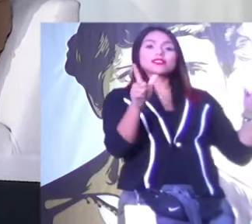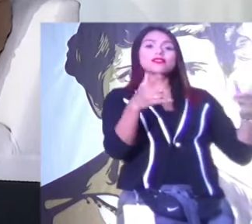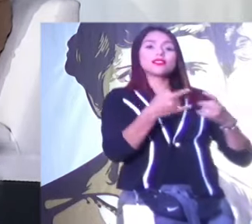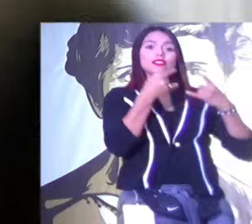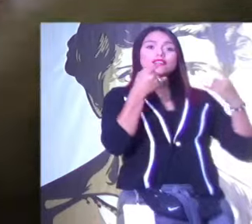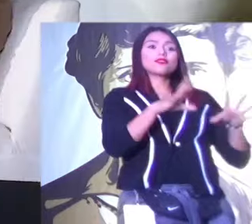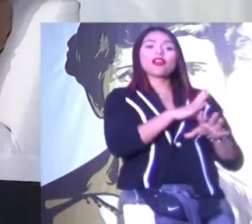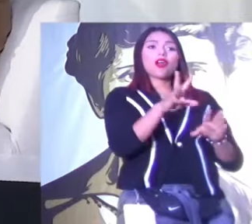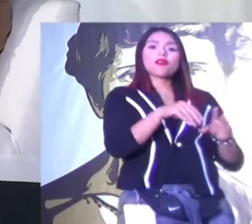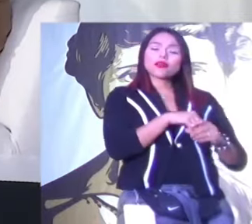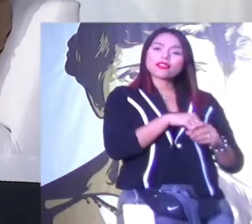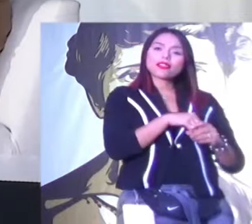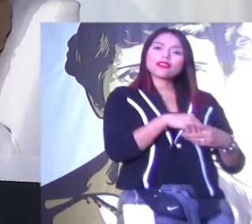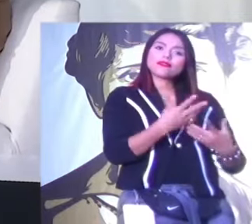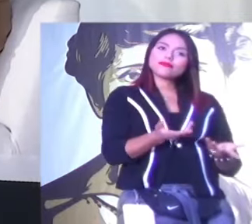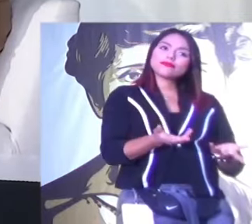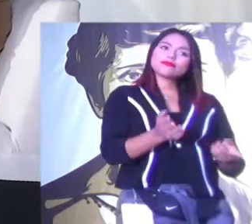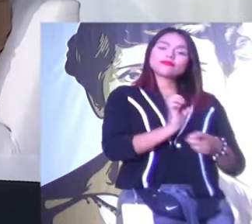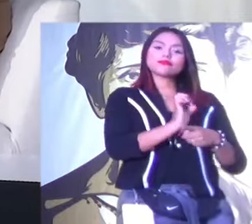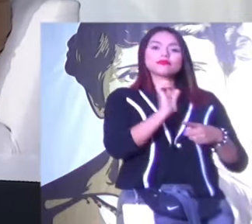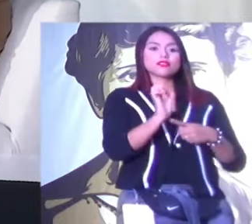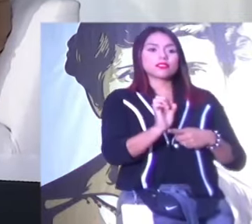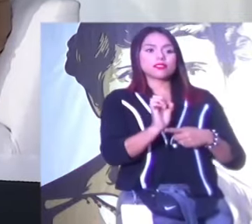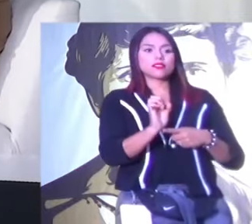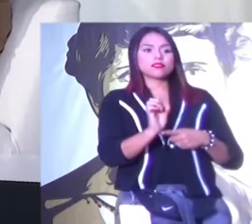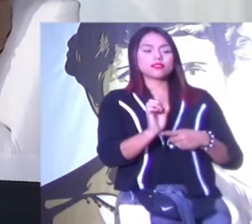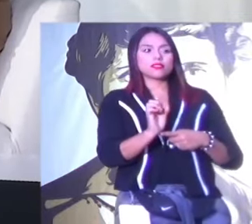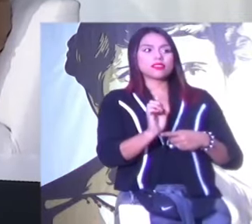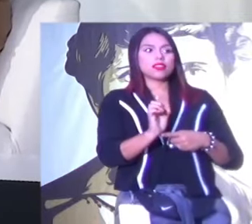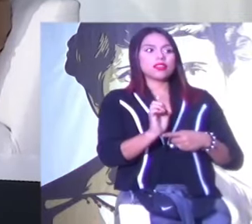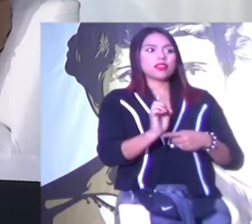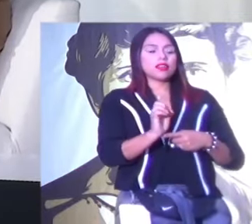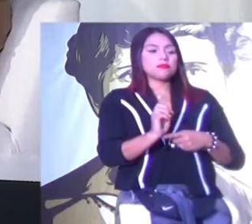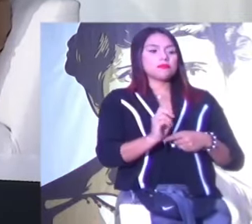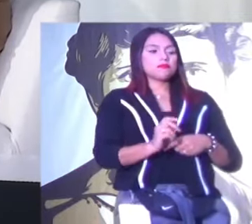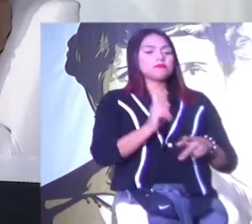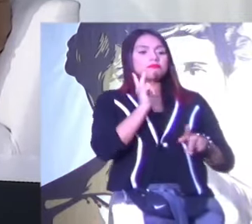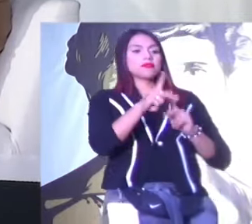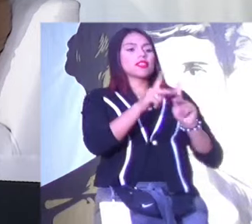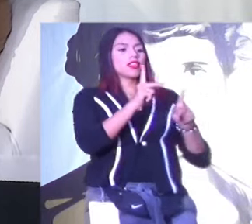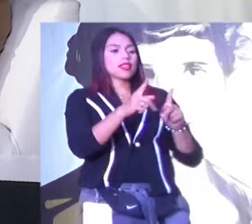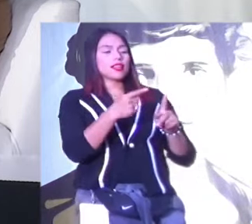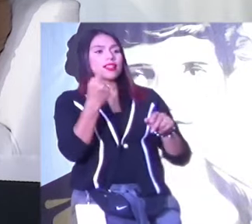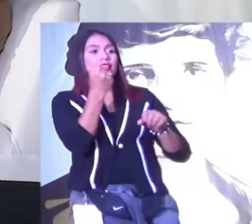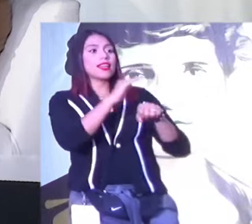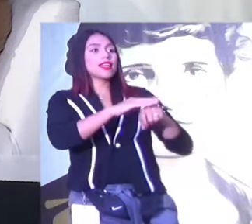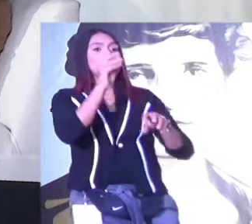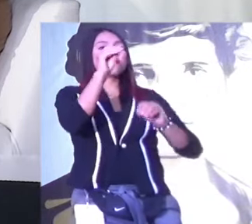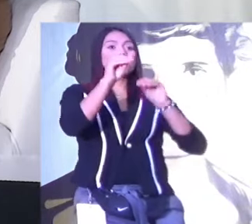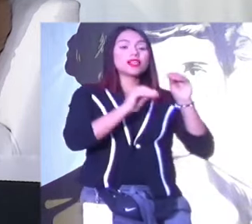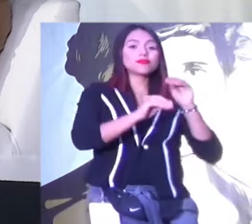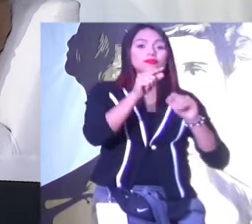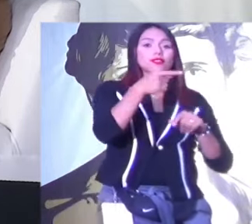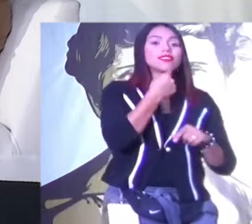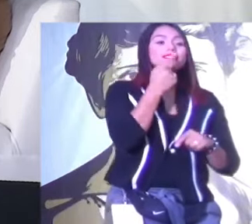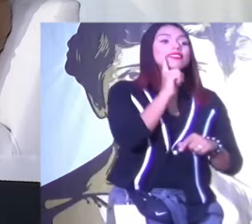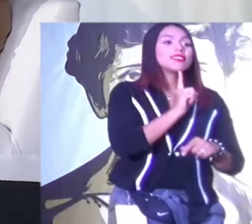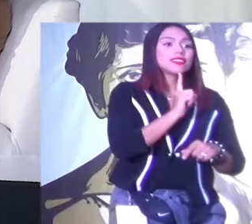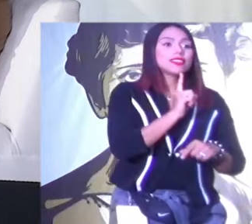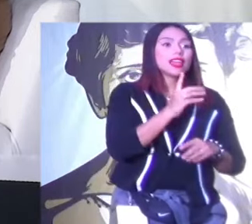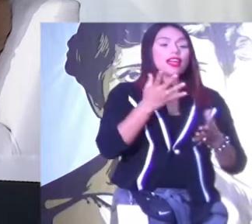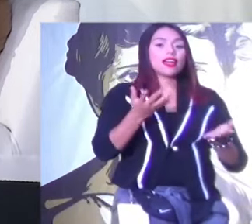presentan como unas especies de escritores que discuten que se le podría agregar. Pues le podríamos agregar más cosas a la niña,